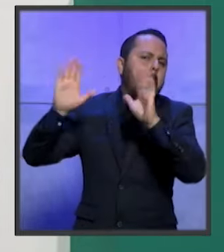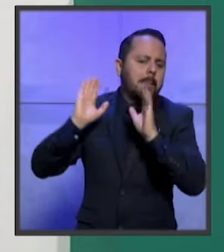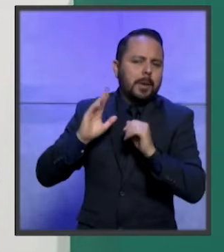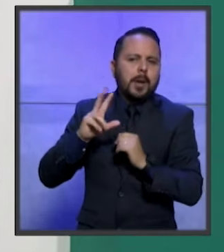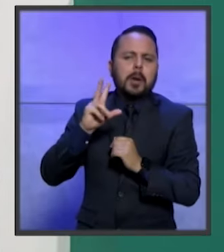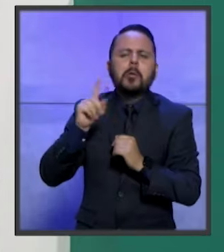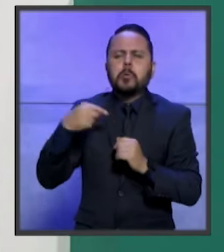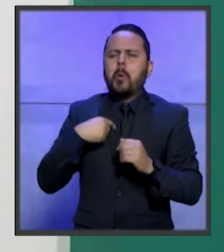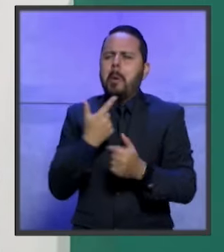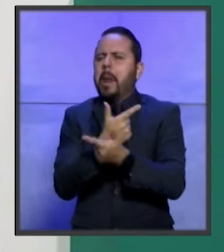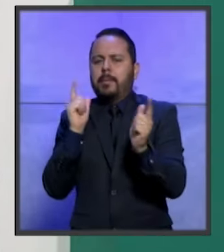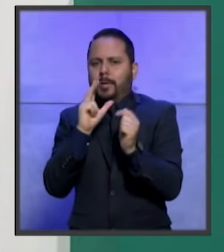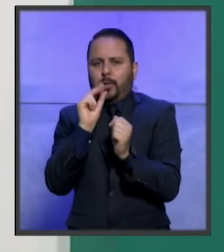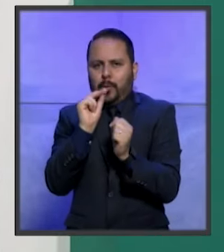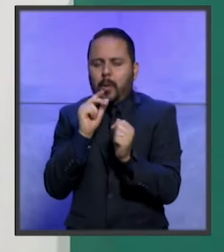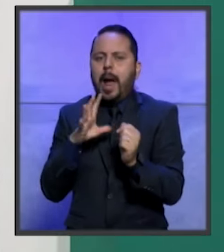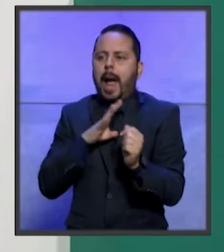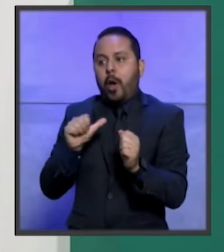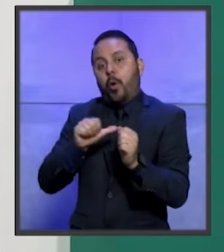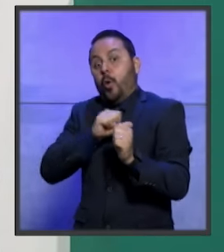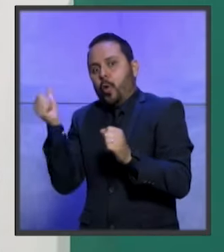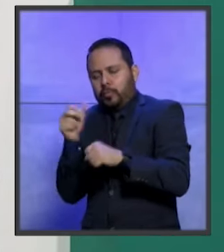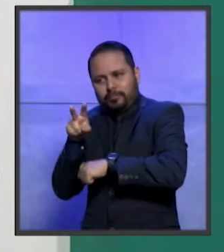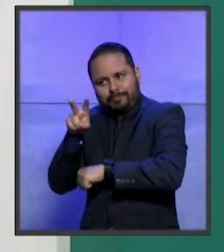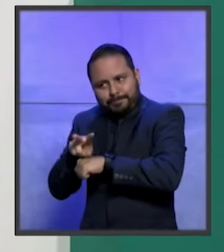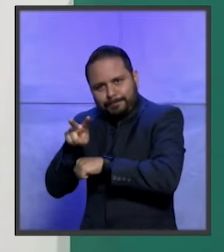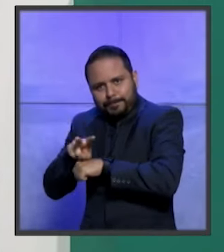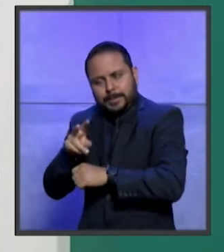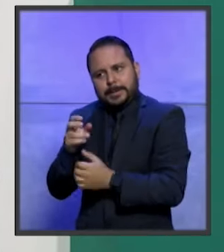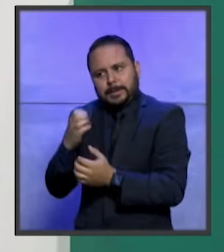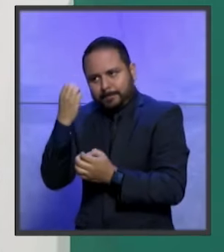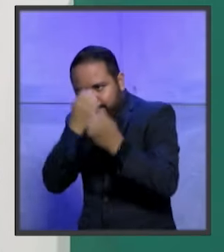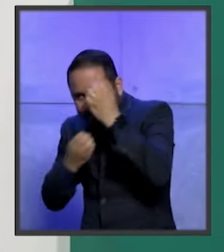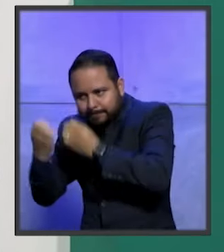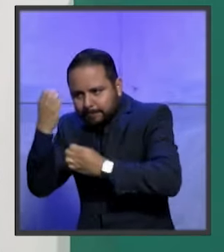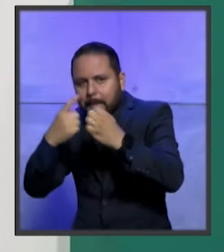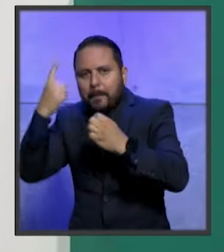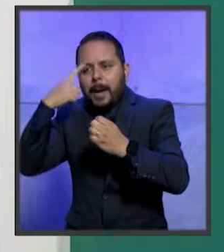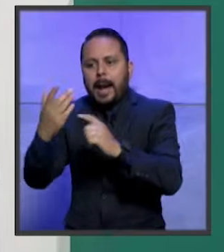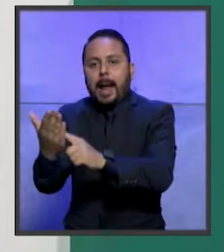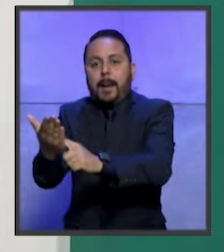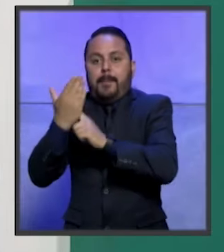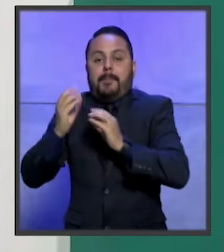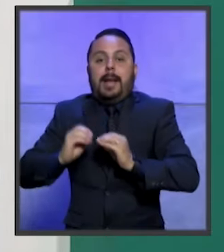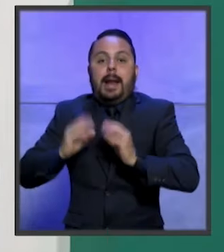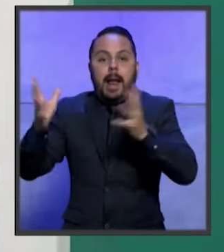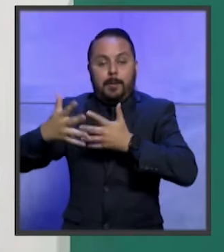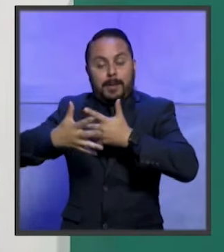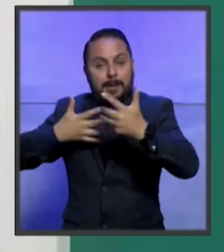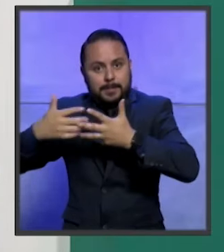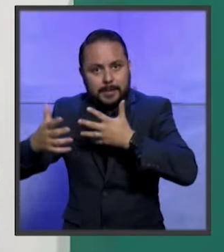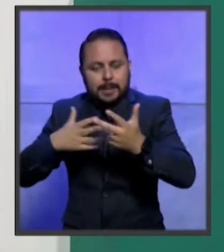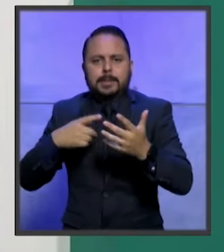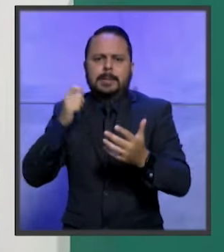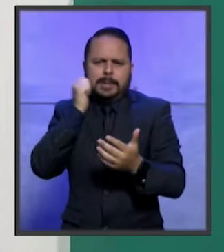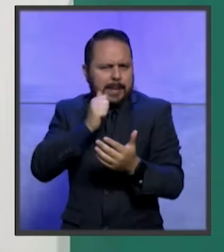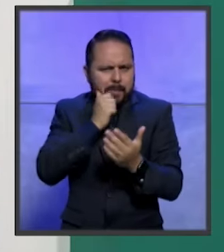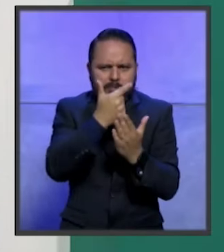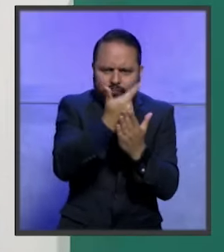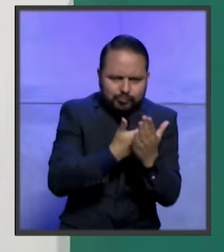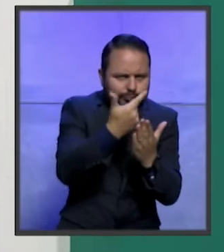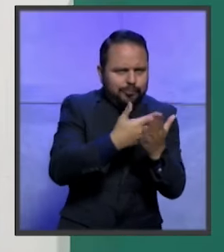entonces no responde a nada definitivamente existe esta cuestión de la transparencia y la cultura de la rendición